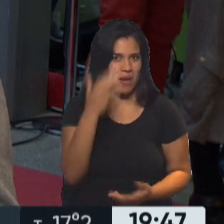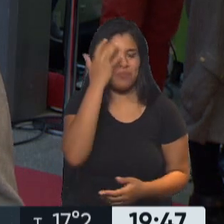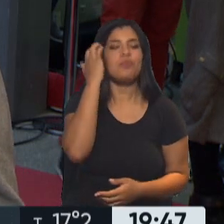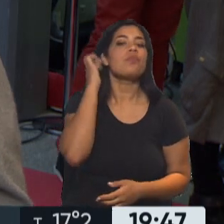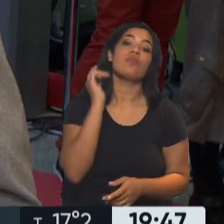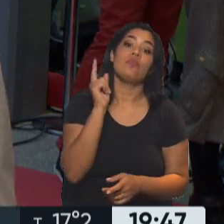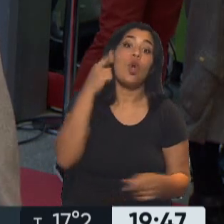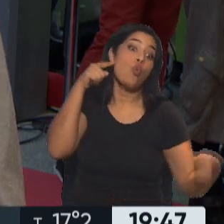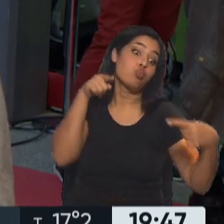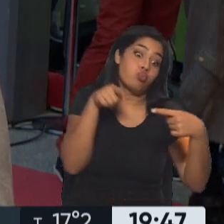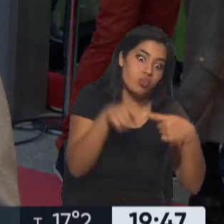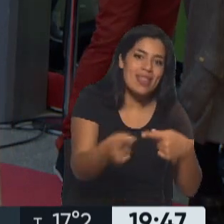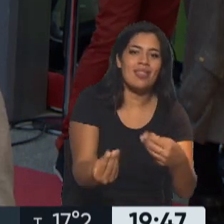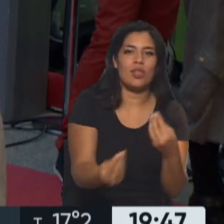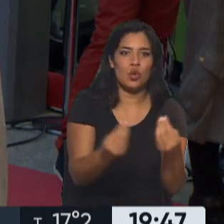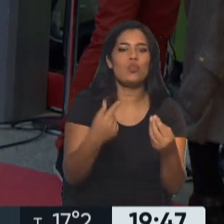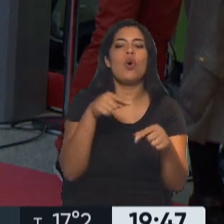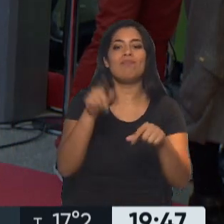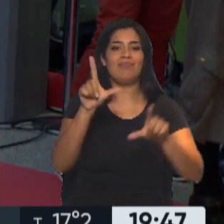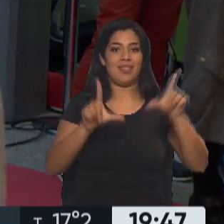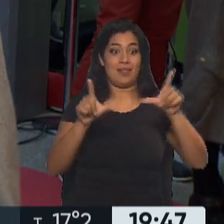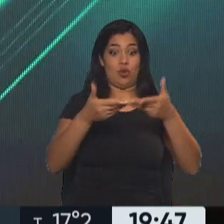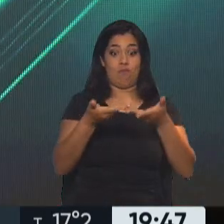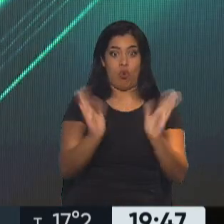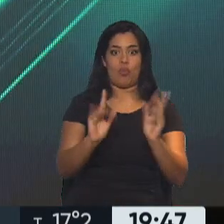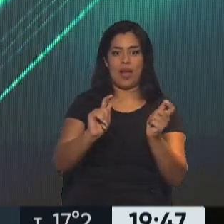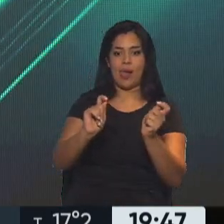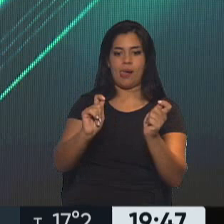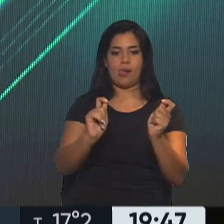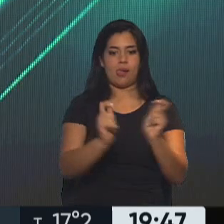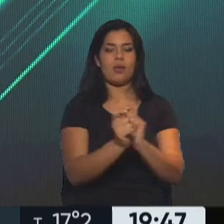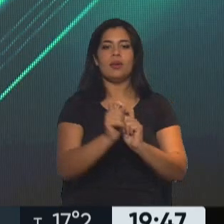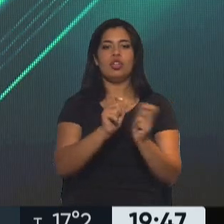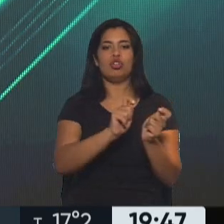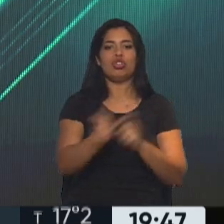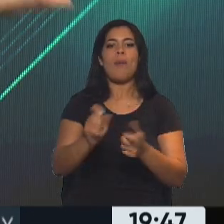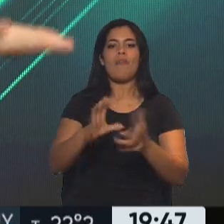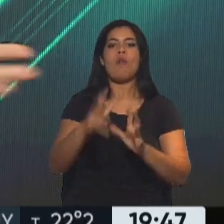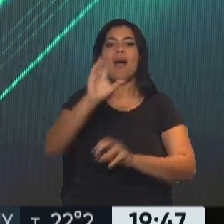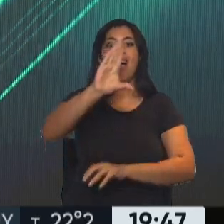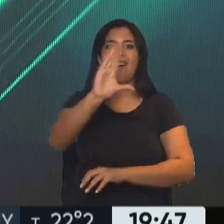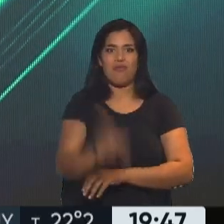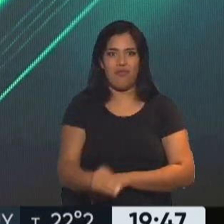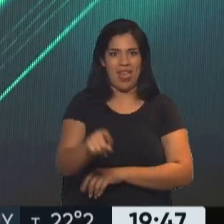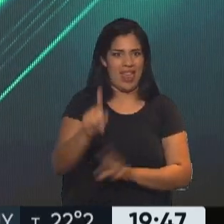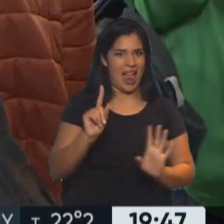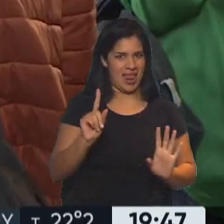idea, la misión que tenemos de convertir a la televisión pública en un canal federal, en un canal que hable de todos y